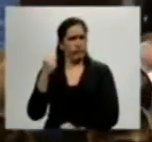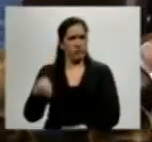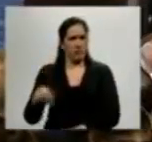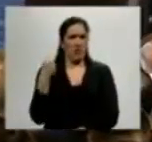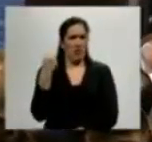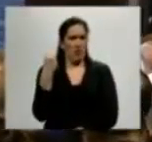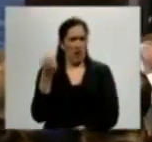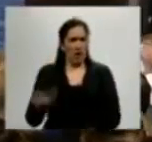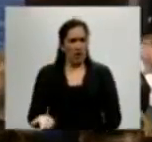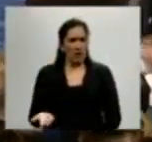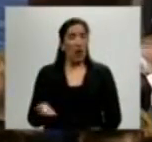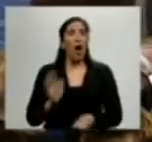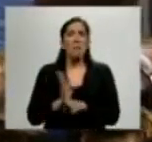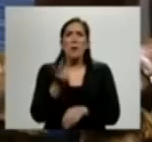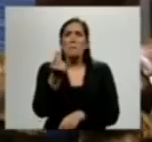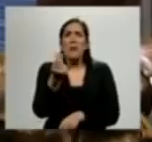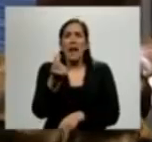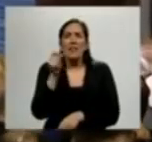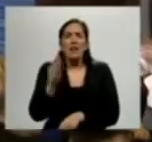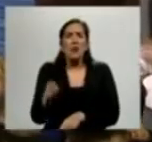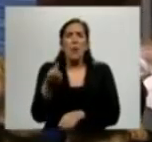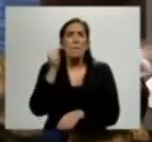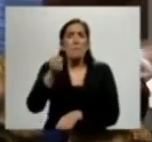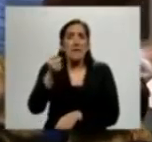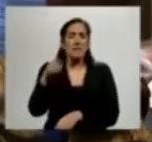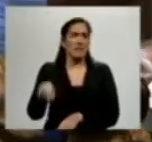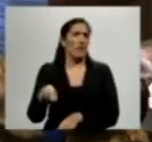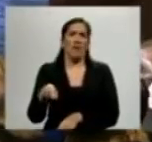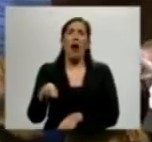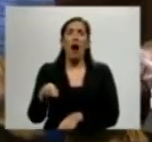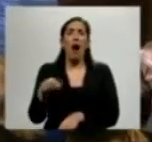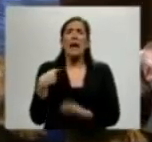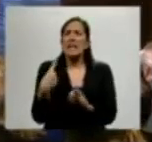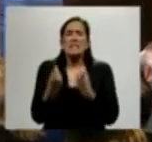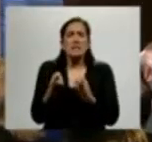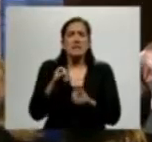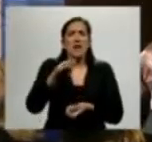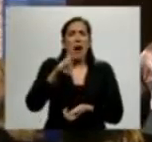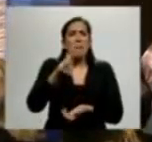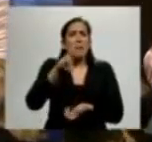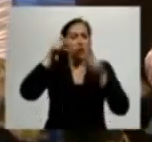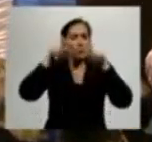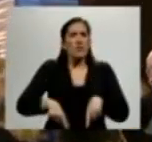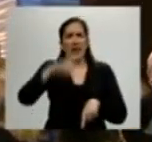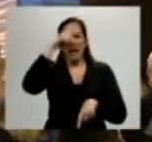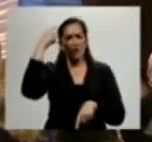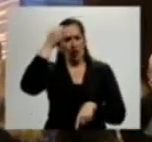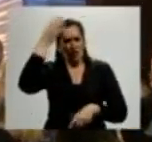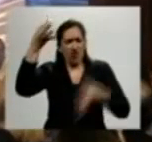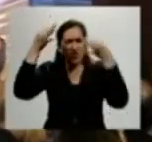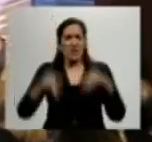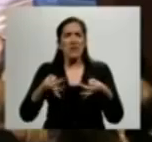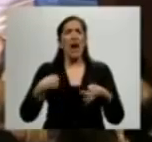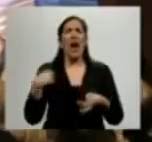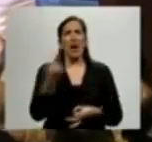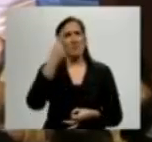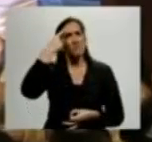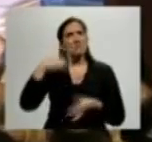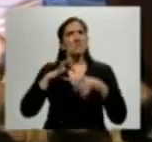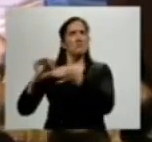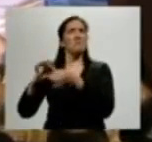Quiere decir que el peso y la necesidad de tener una moneda legal hace a la identidad y a la